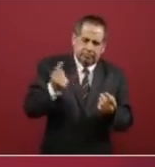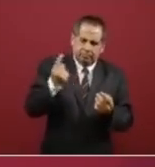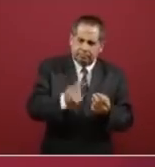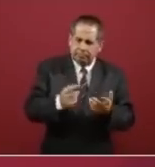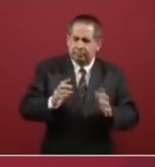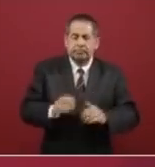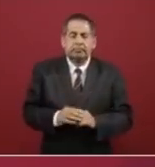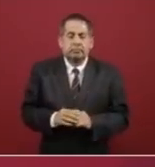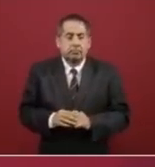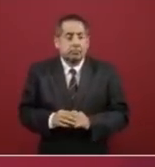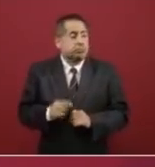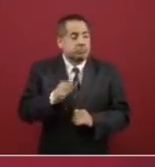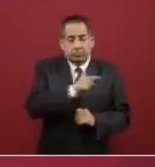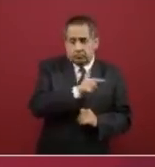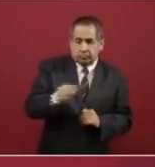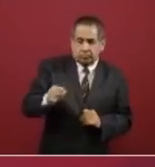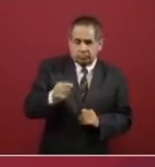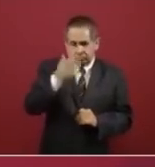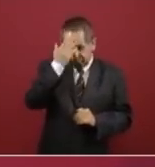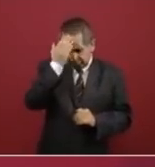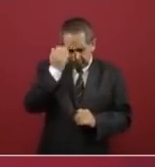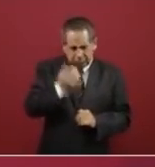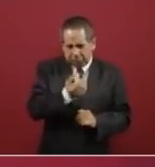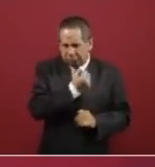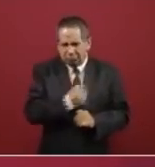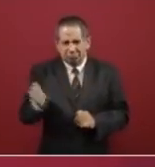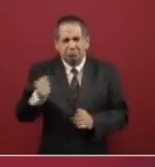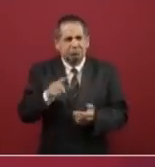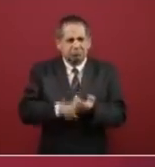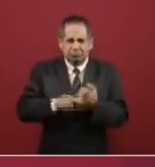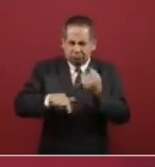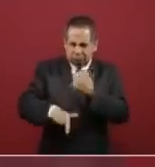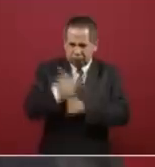Son muy buenos los 12,